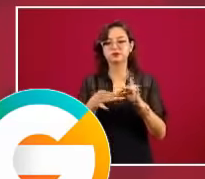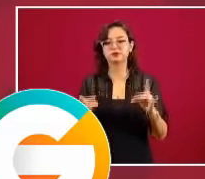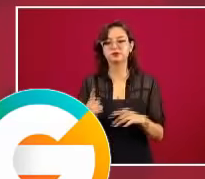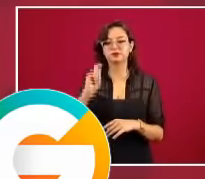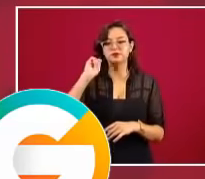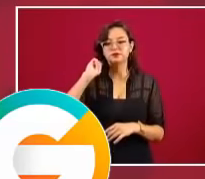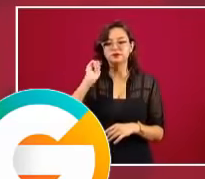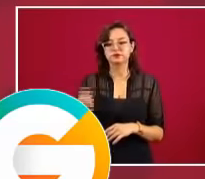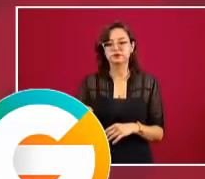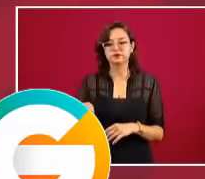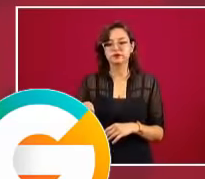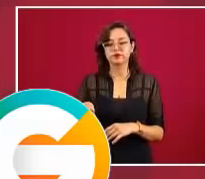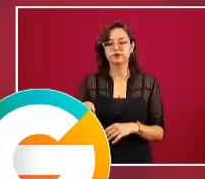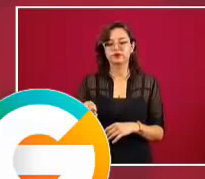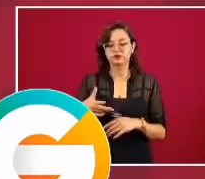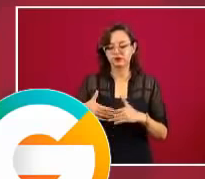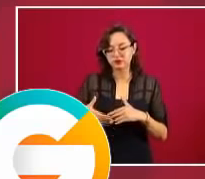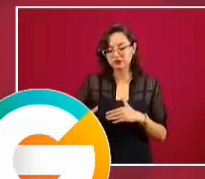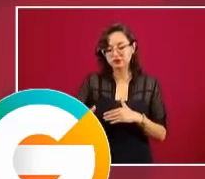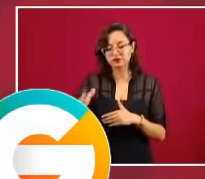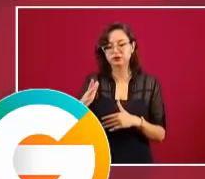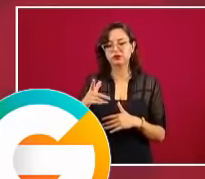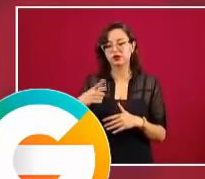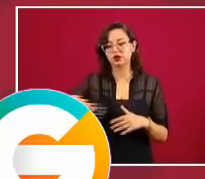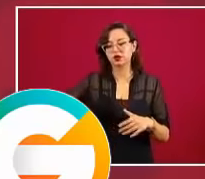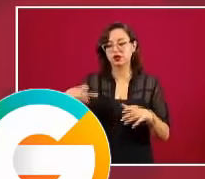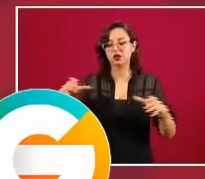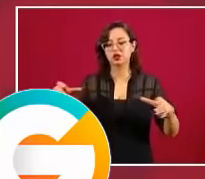consistir este nuevo